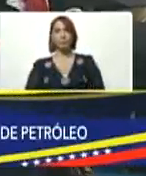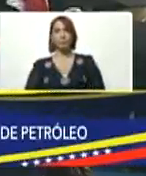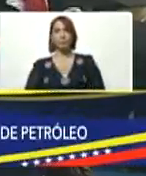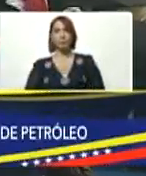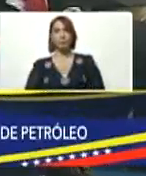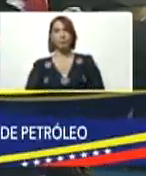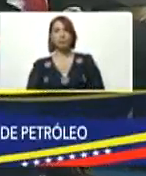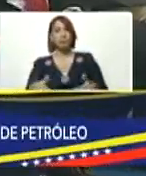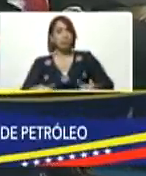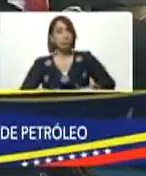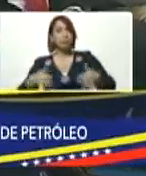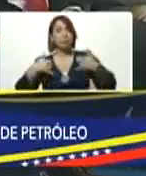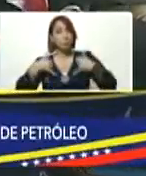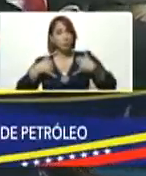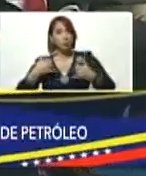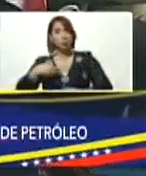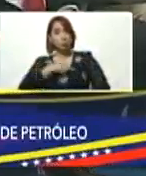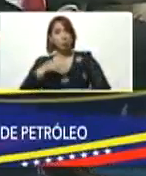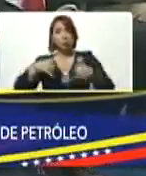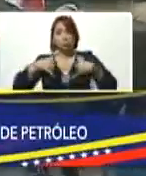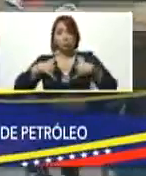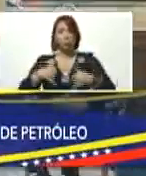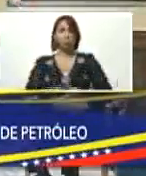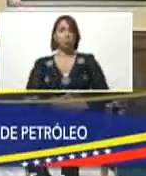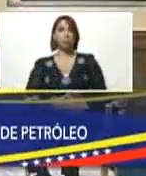esfuerzo propio,